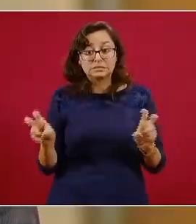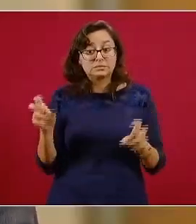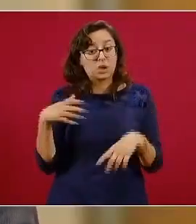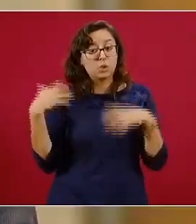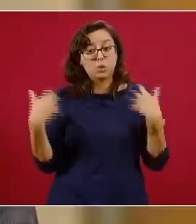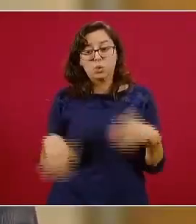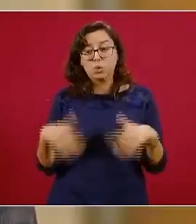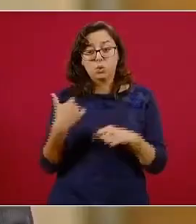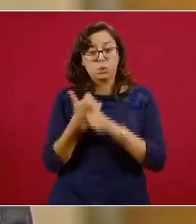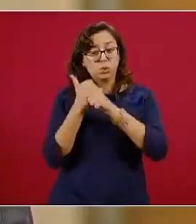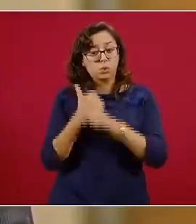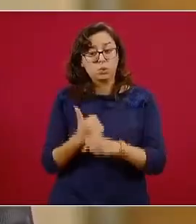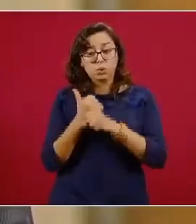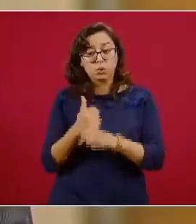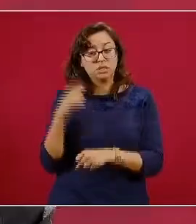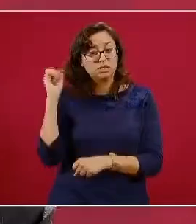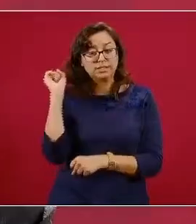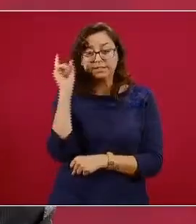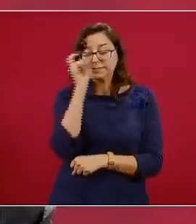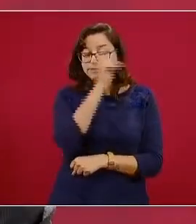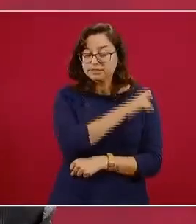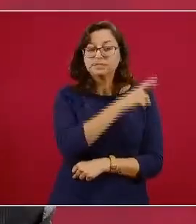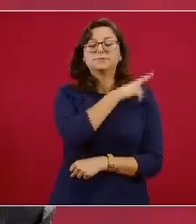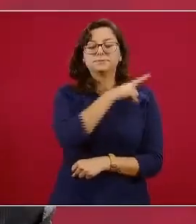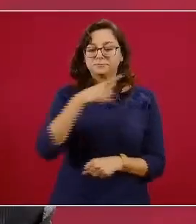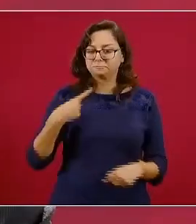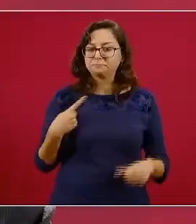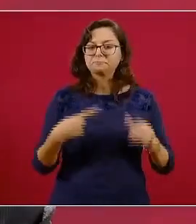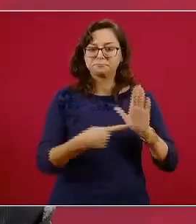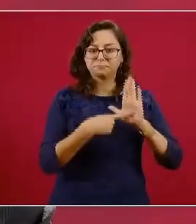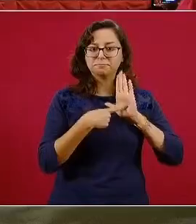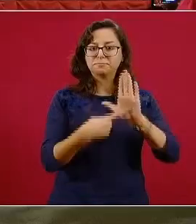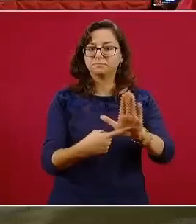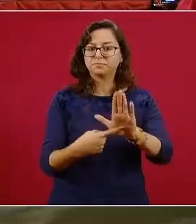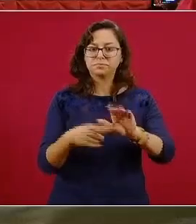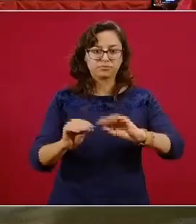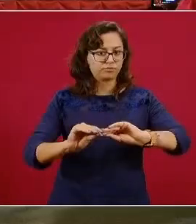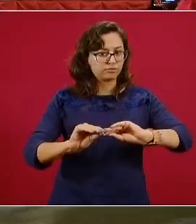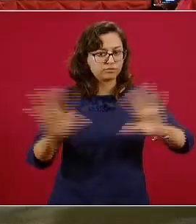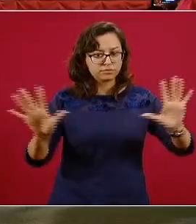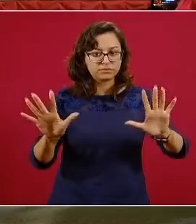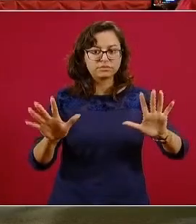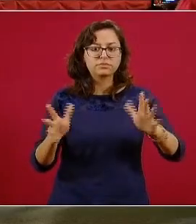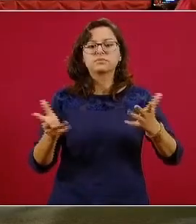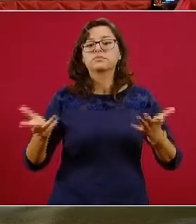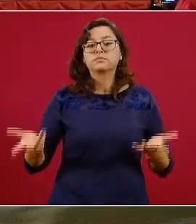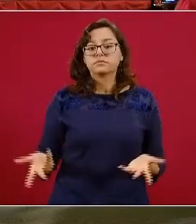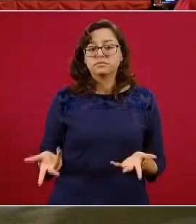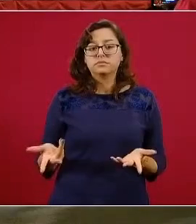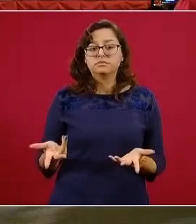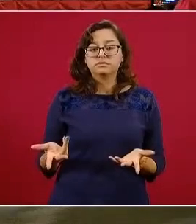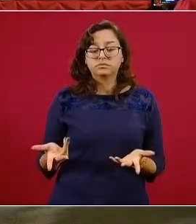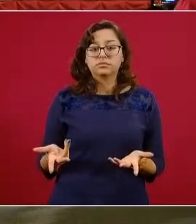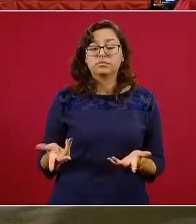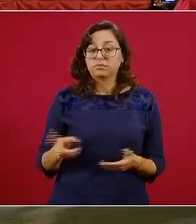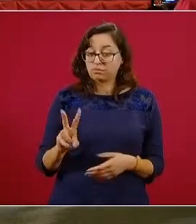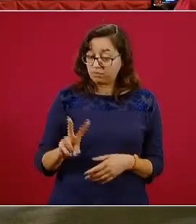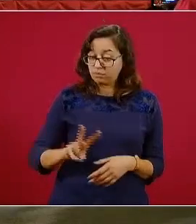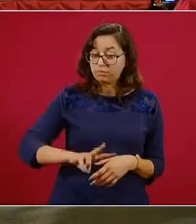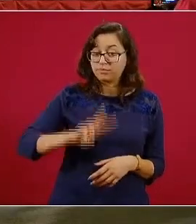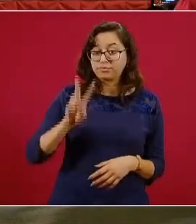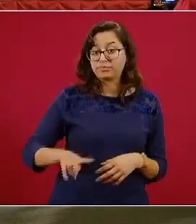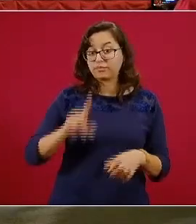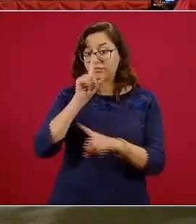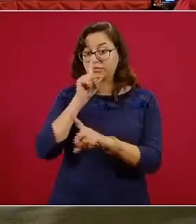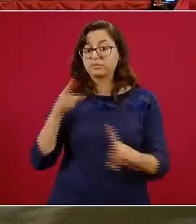o precisamente por dramático que es, debe ser expuesto con toda claridad y toda dirección